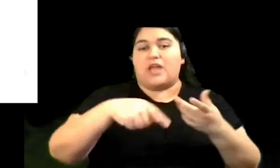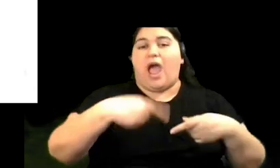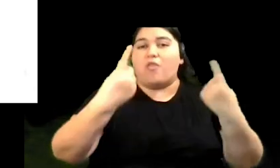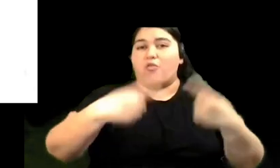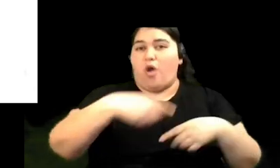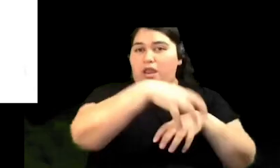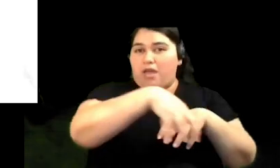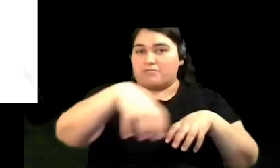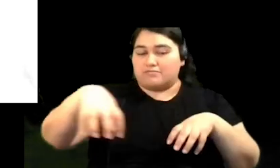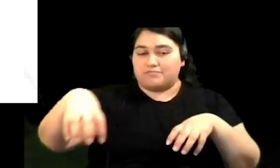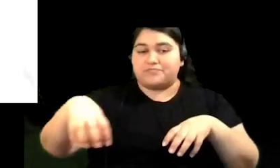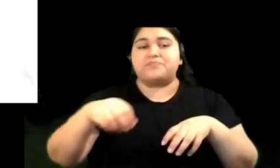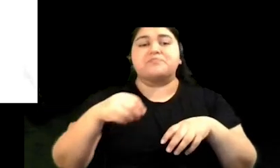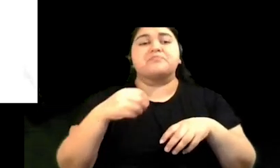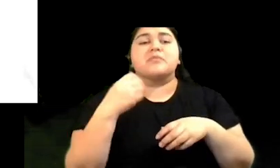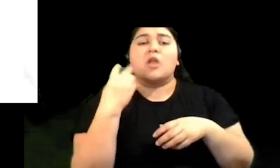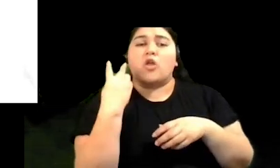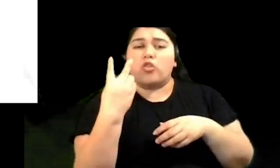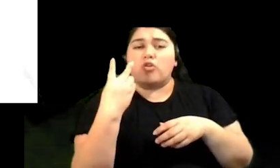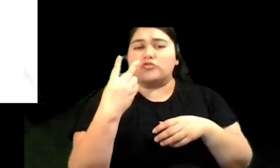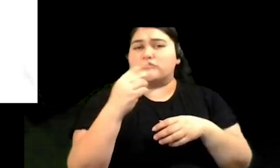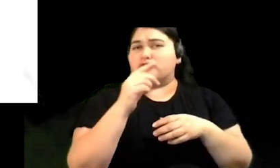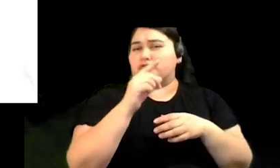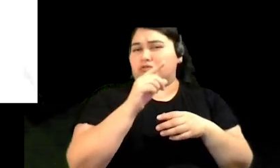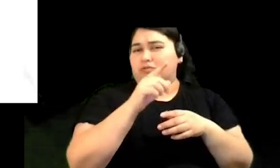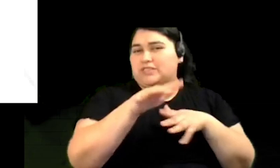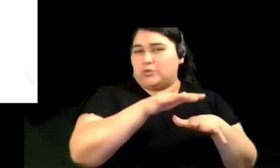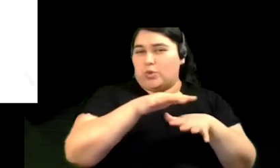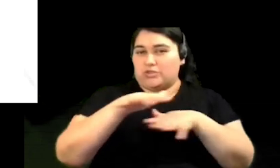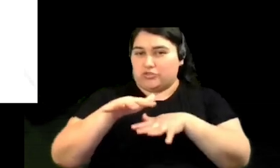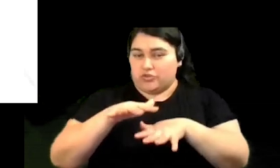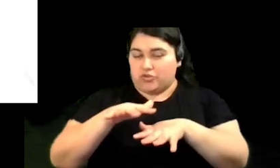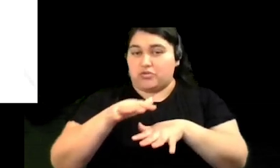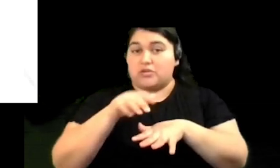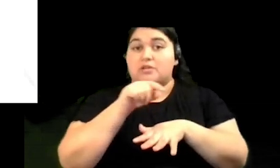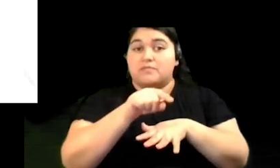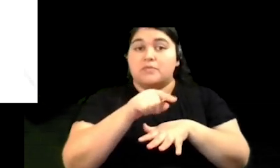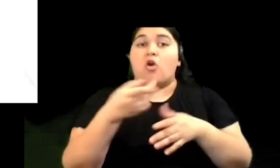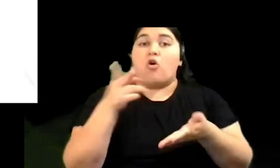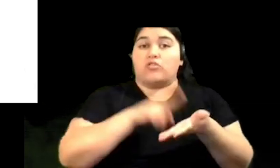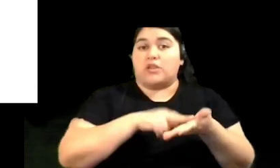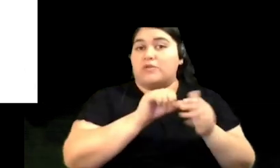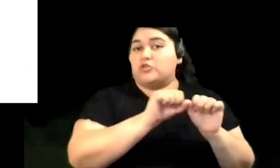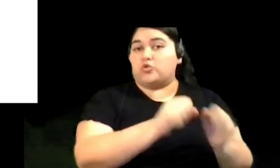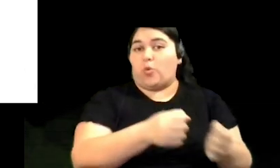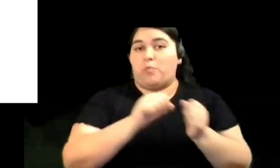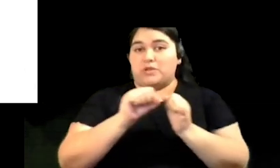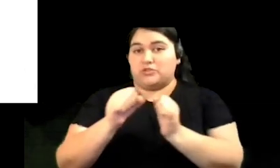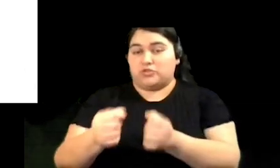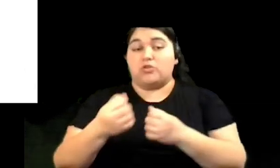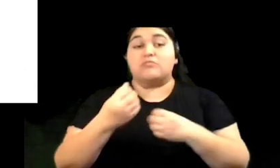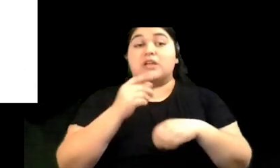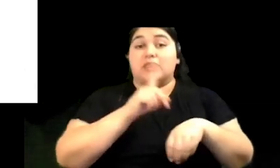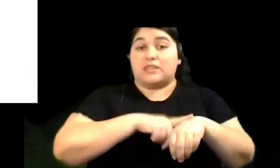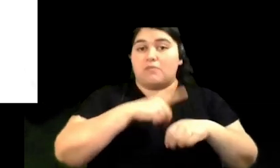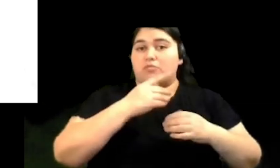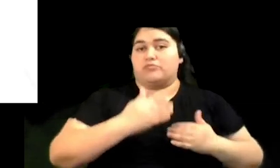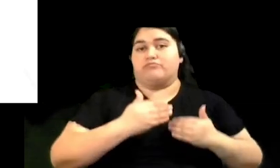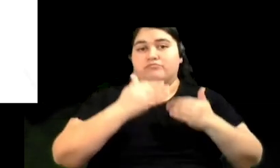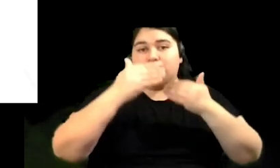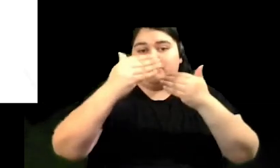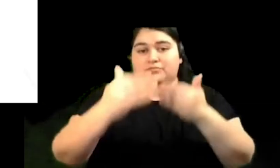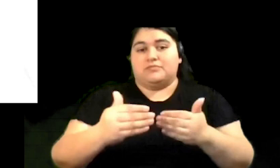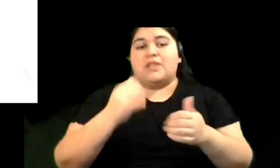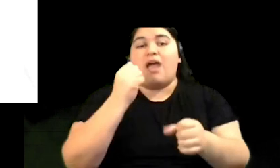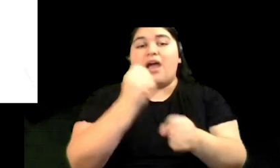con estas dos percepciones? Se volvieron a suspender, se prorroga la suspensión hasta el